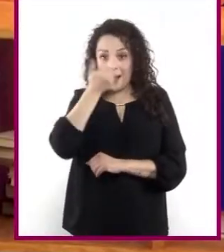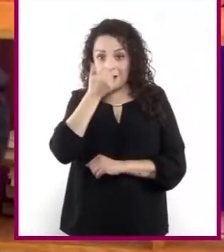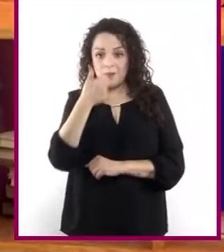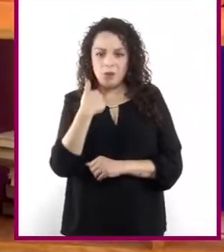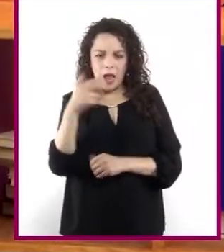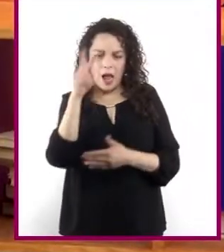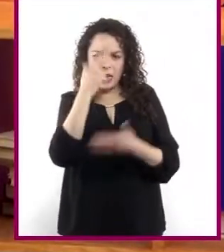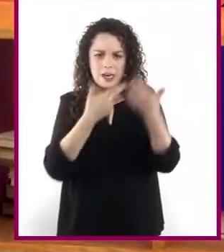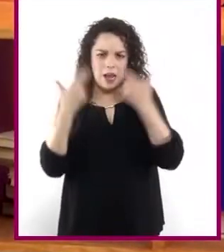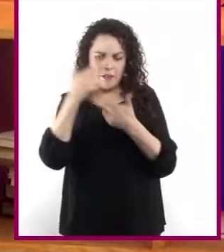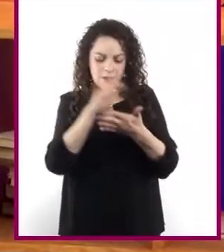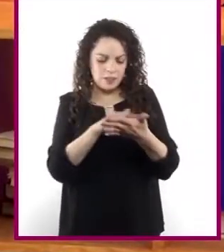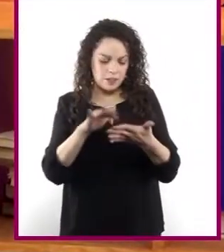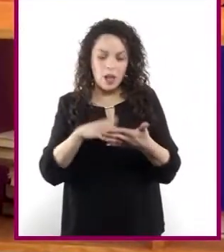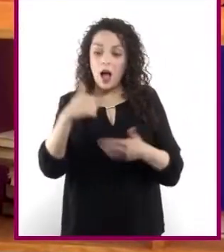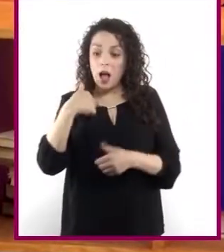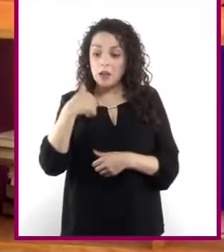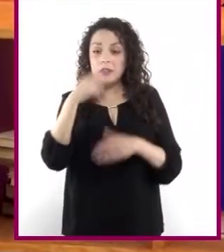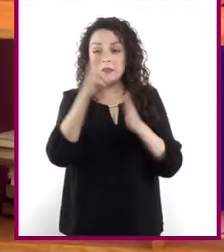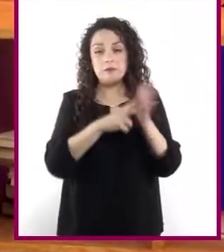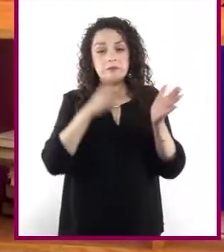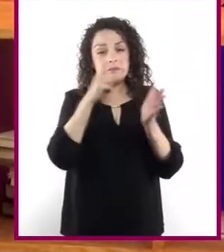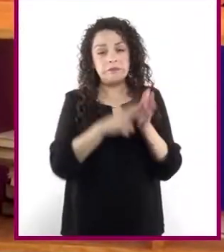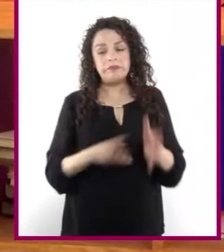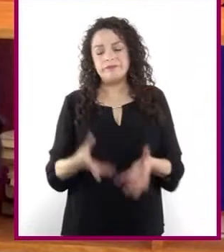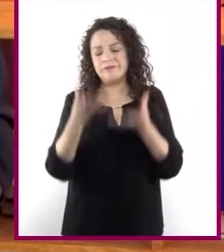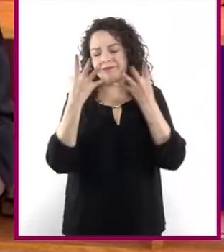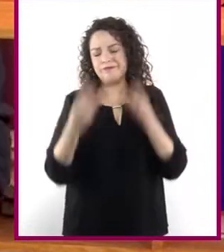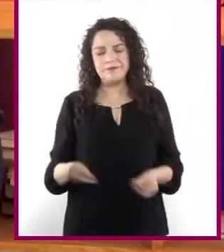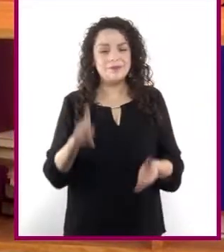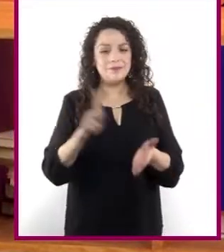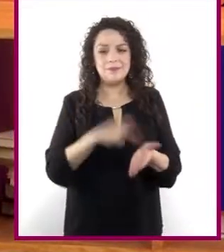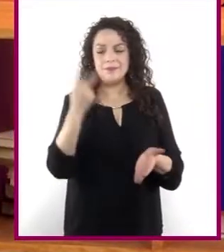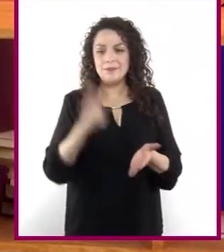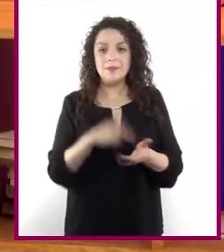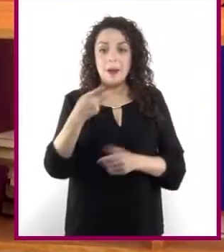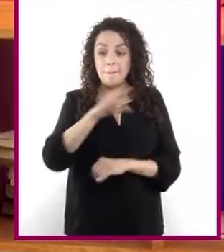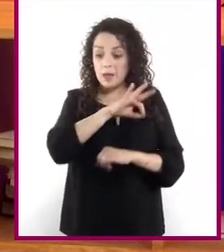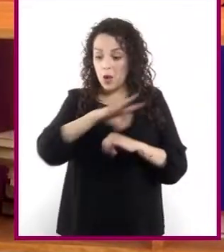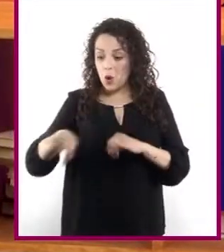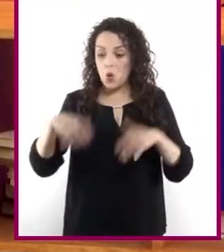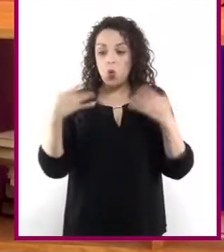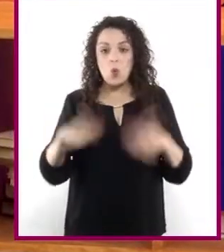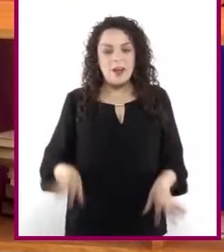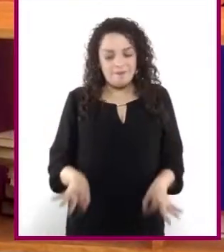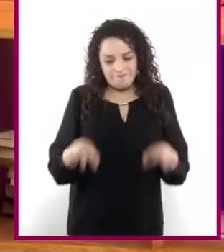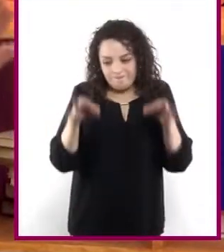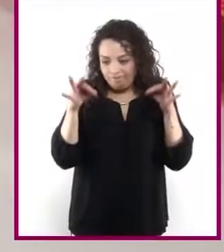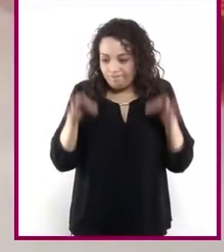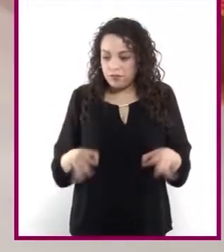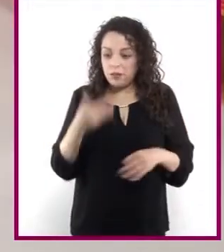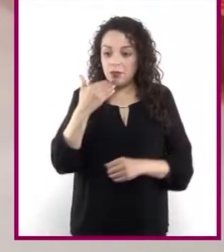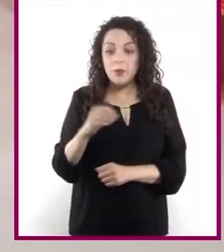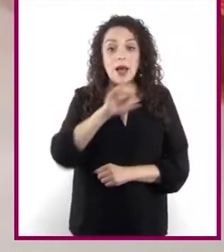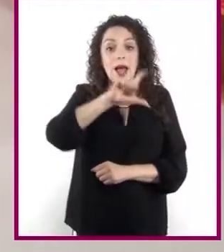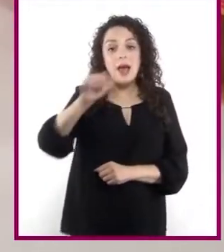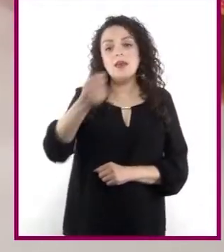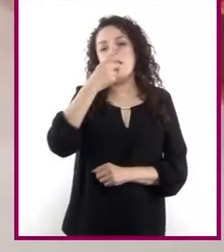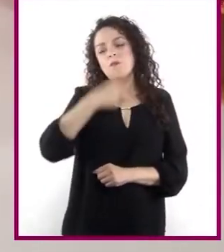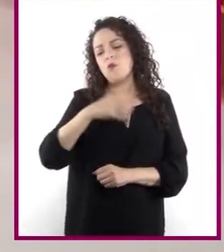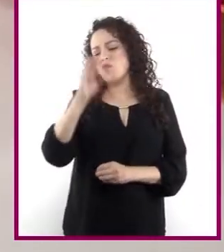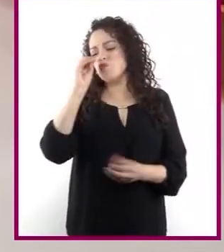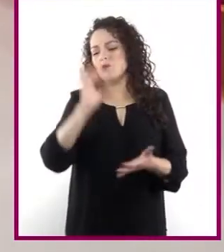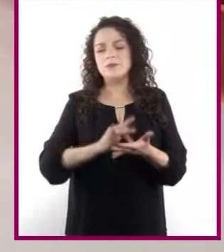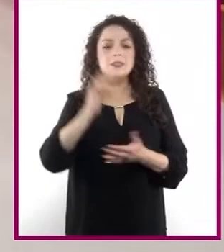revisé su texto y corregí un sinfín de veces, pero al final quedó súper bien. Y ella quedó muy agradecida